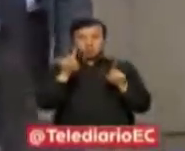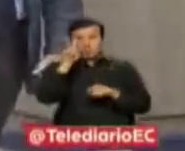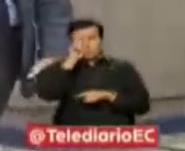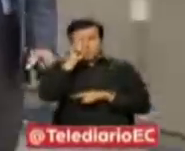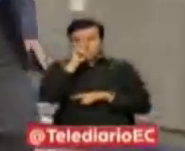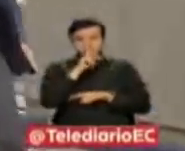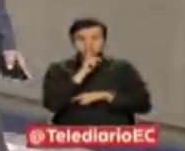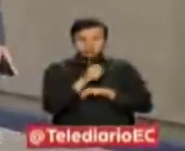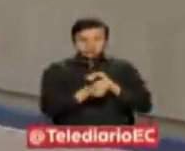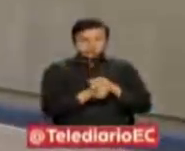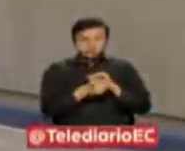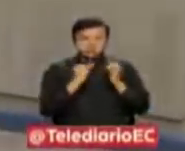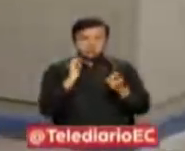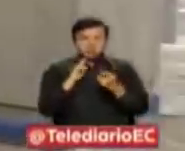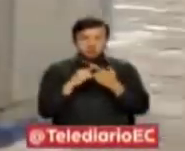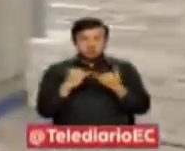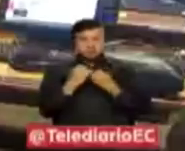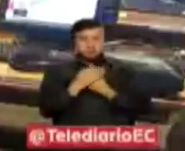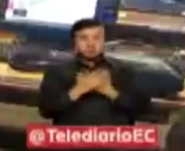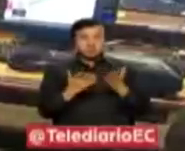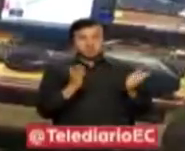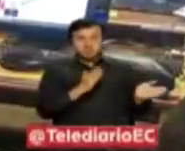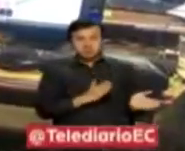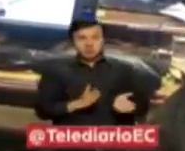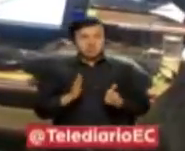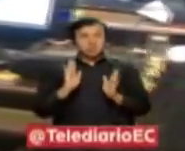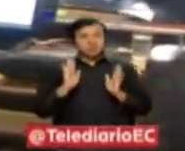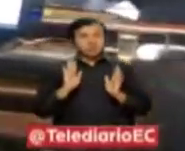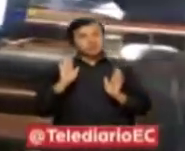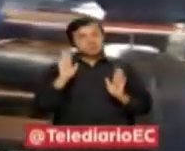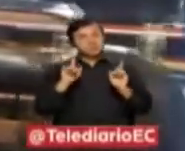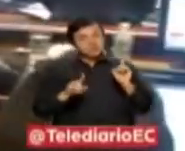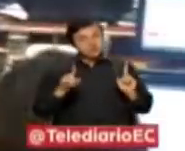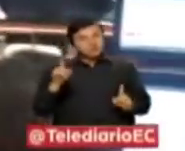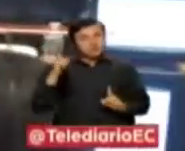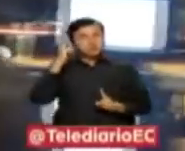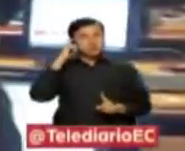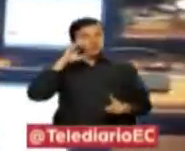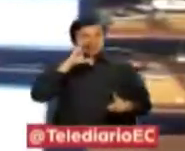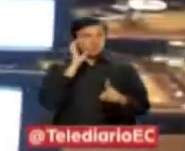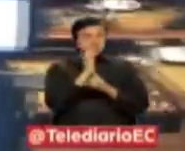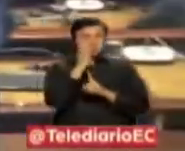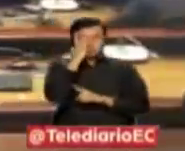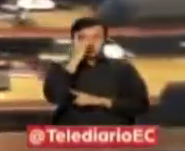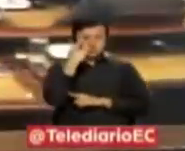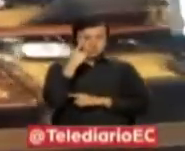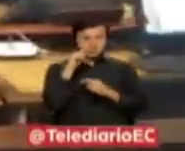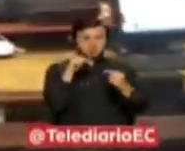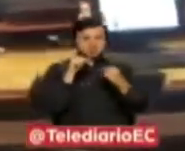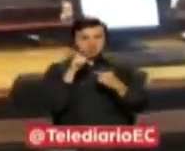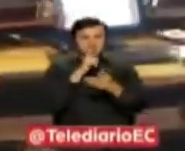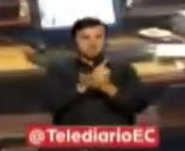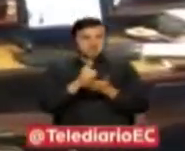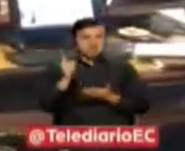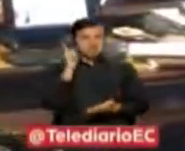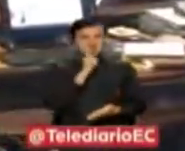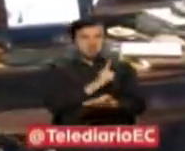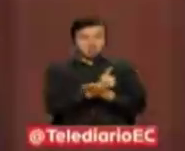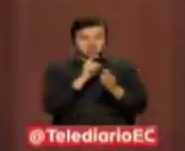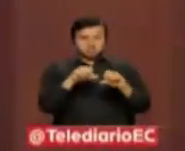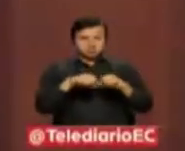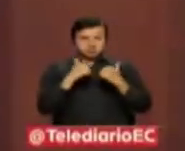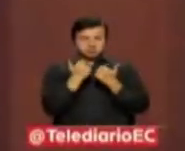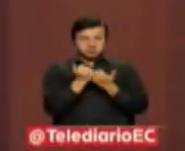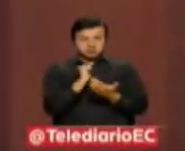aunque no se ha anunciado cómo pudiera desarrollarse. Sin embargo, esa posibilidad fue cuestionada por sectores de oposición la semana pasada en la Asamblea